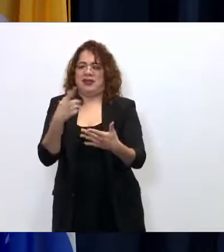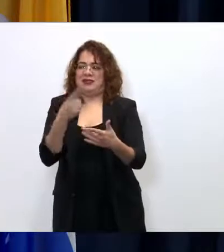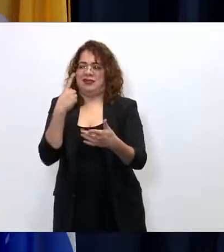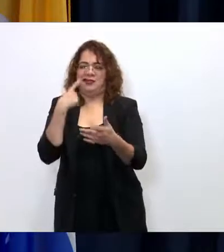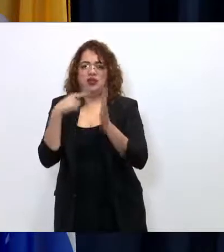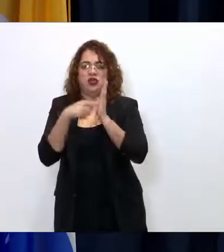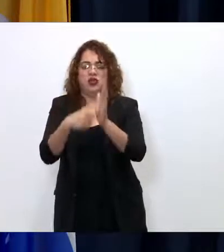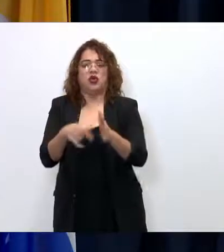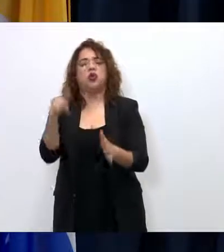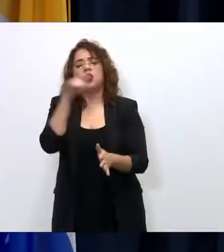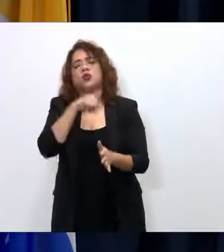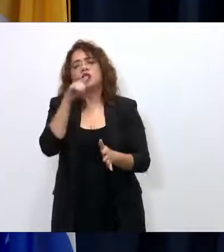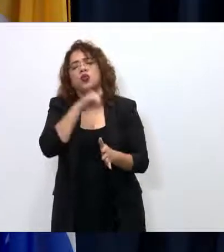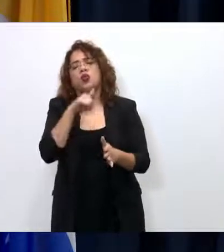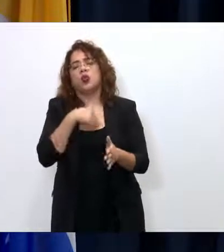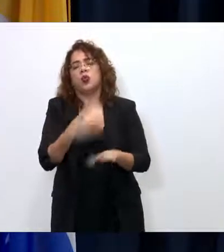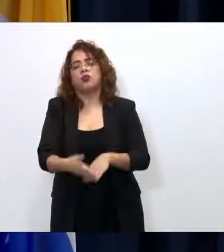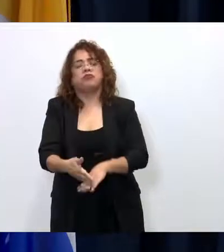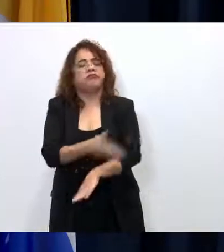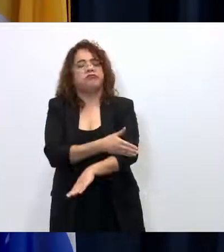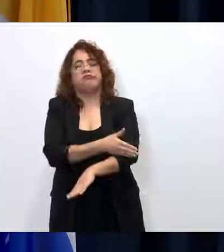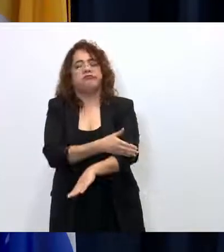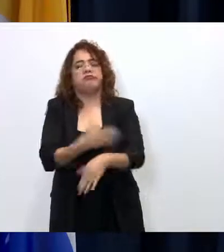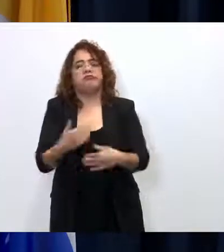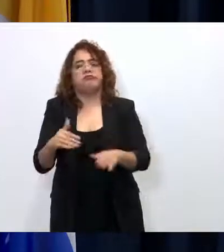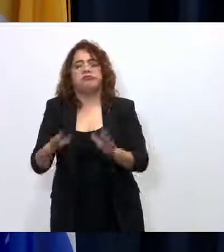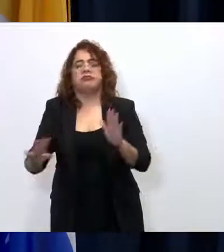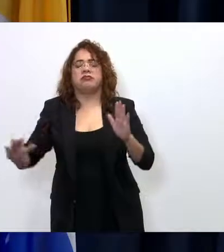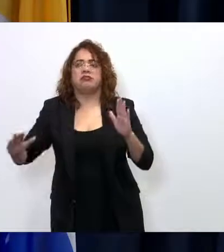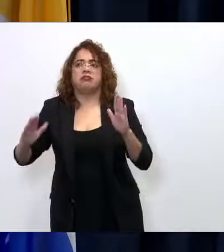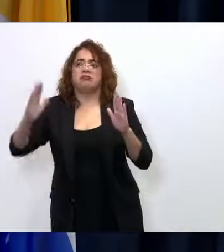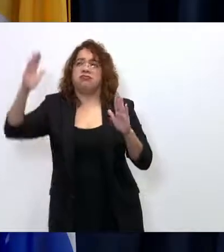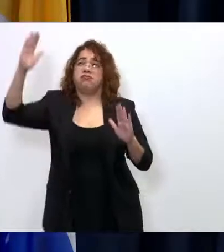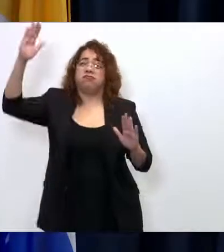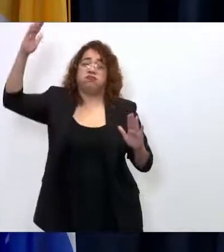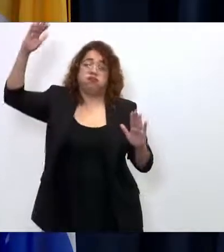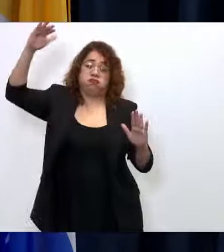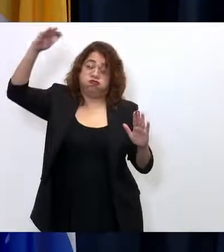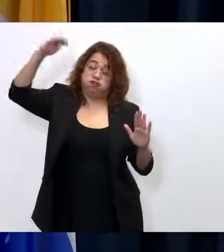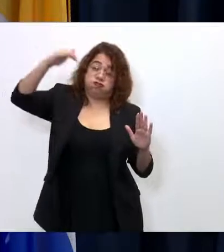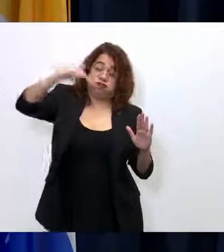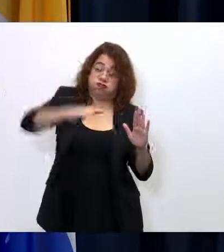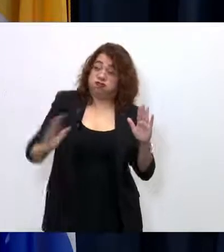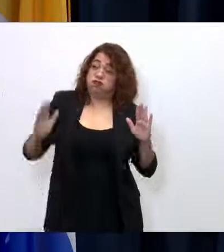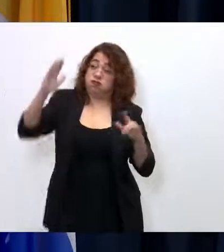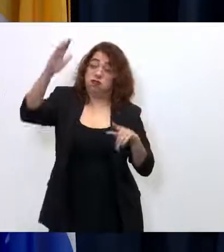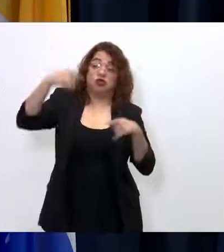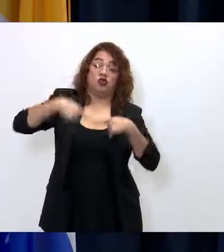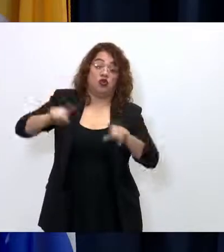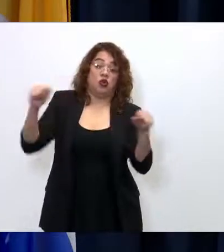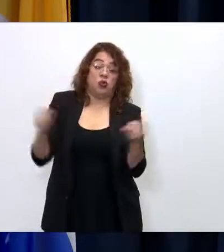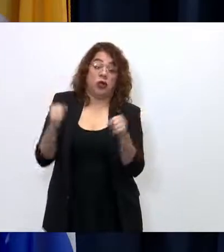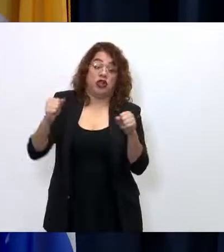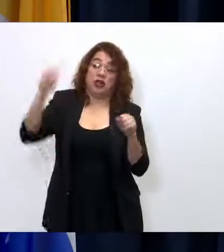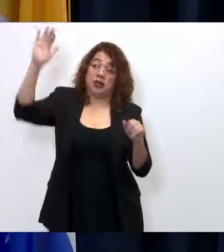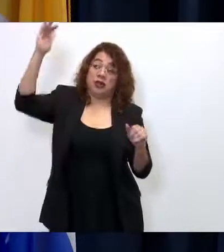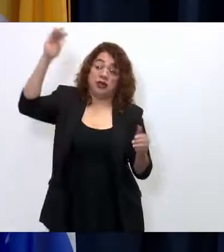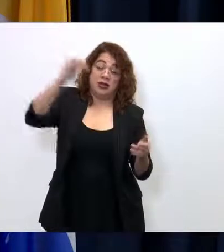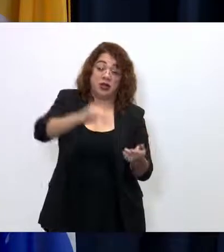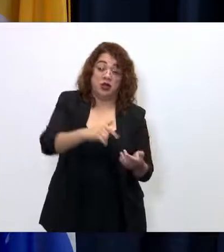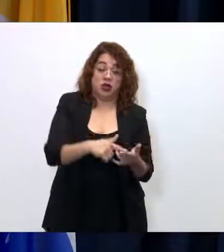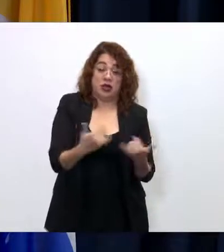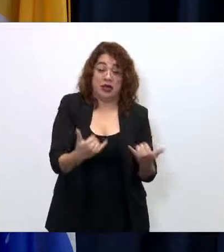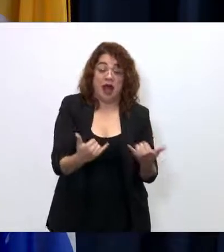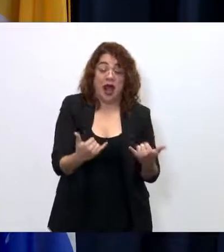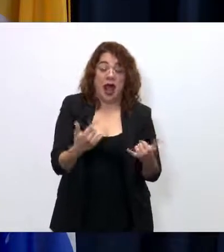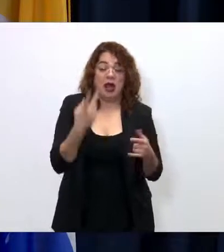meses. En general, Long Beach ha experimentado una disminución drástica de casos desde el aumento